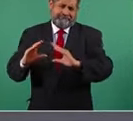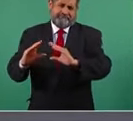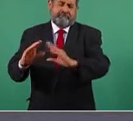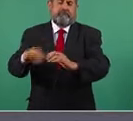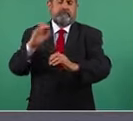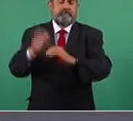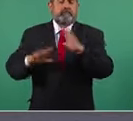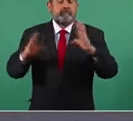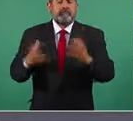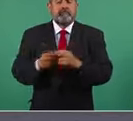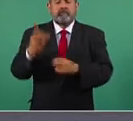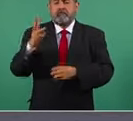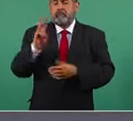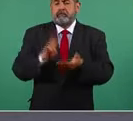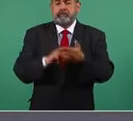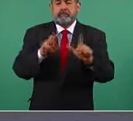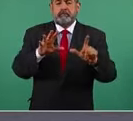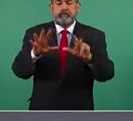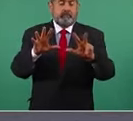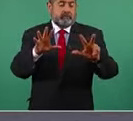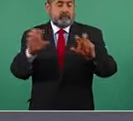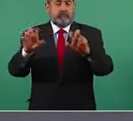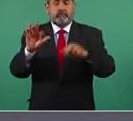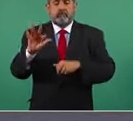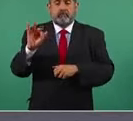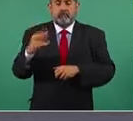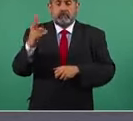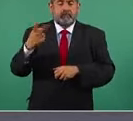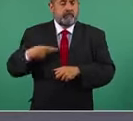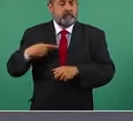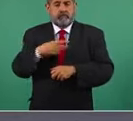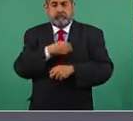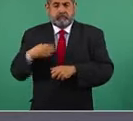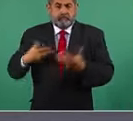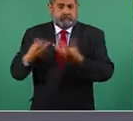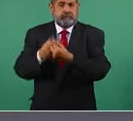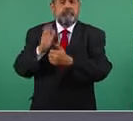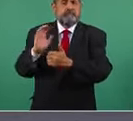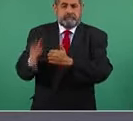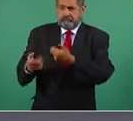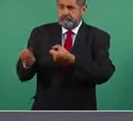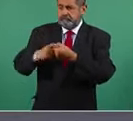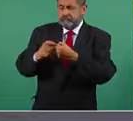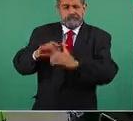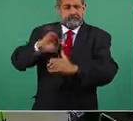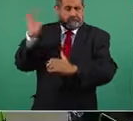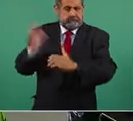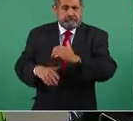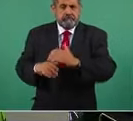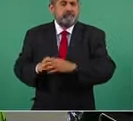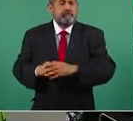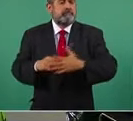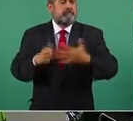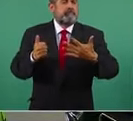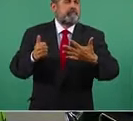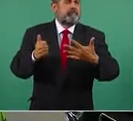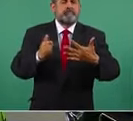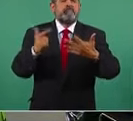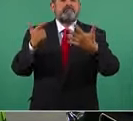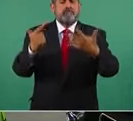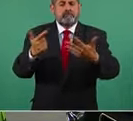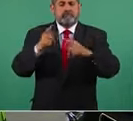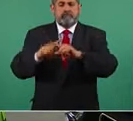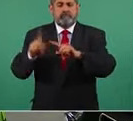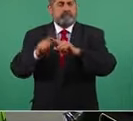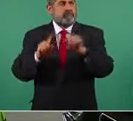capacitación 3.842 integrantes de la Guardia Nacional en siete